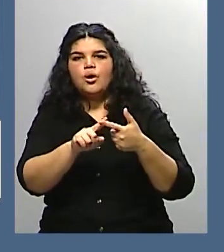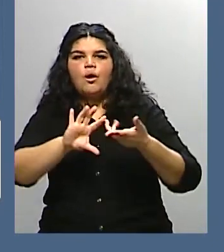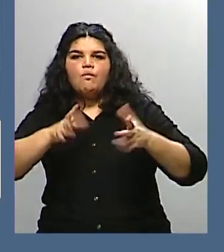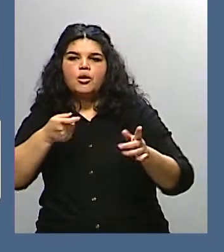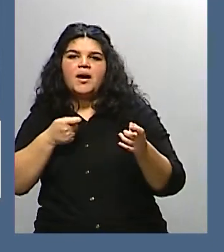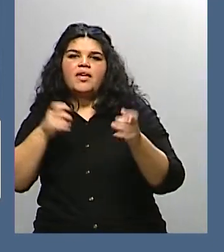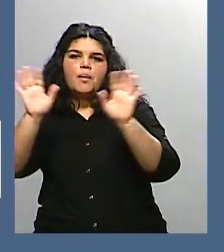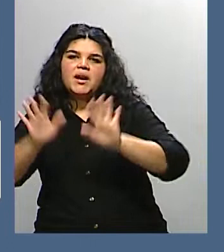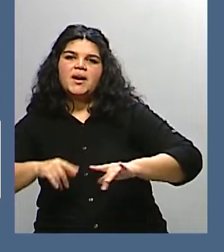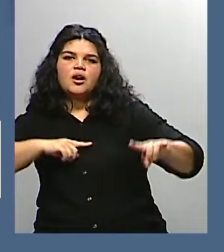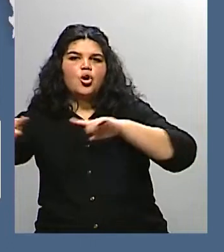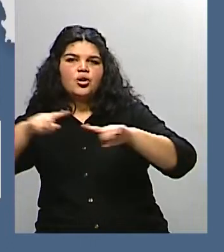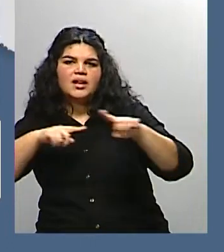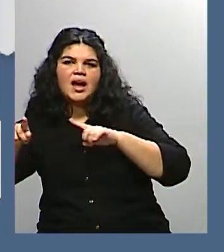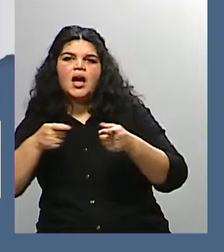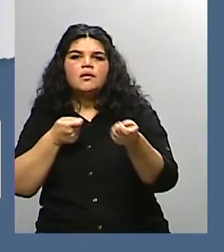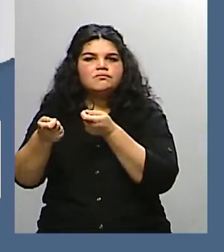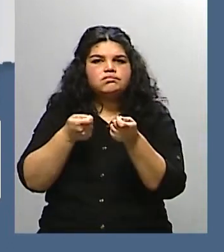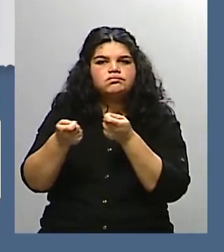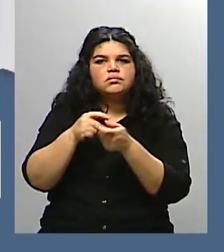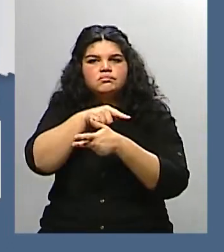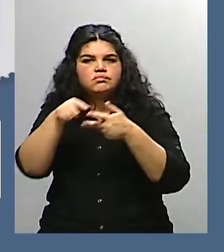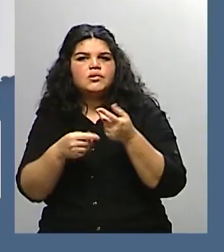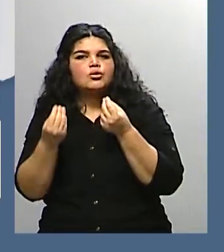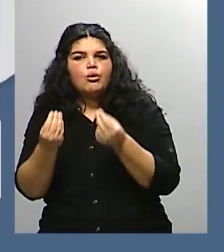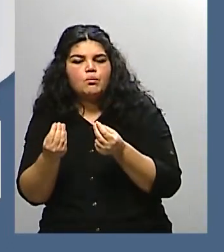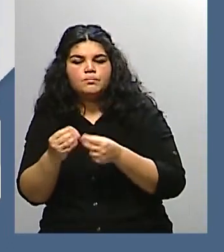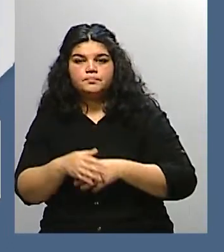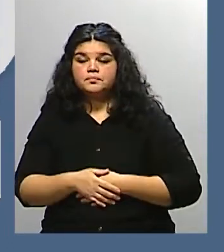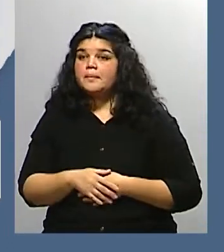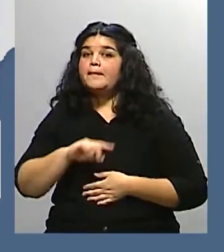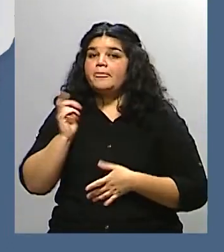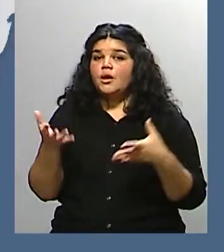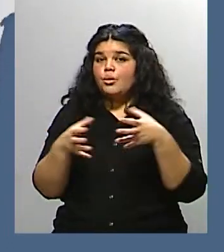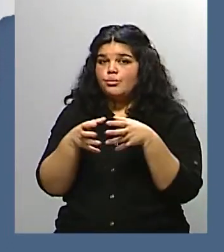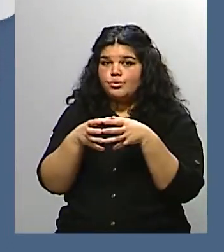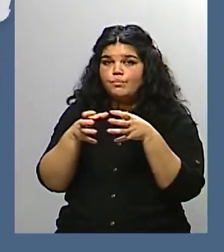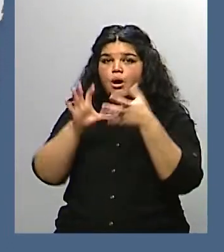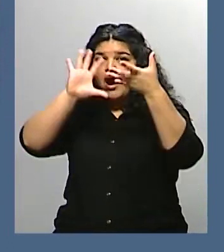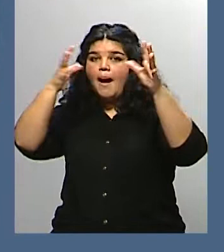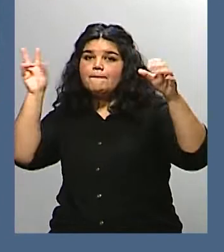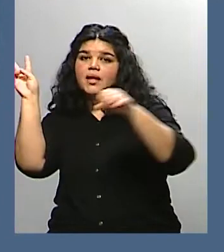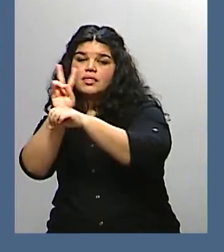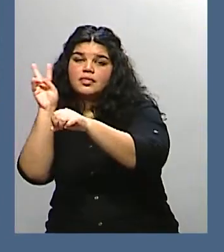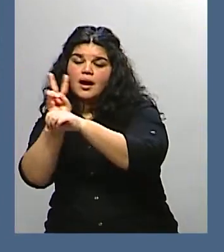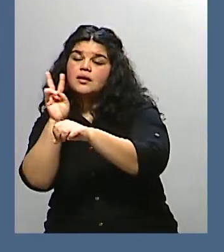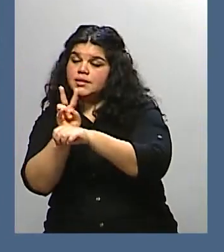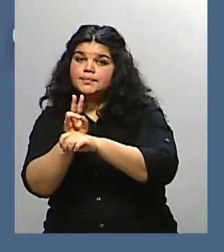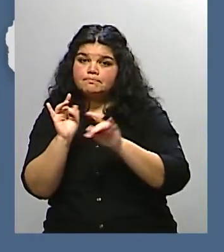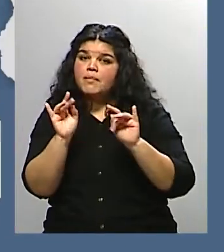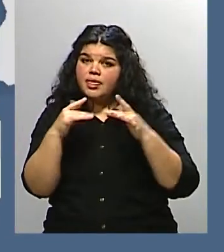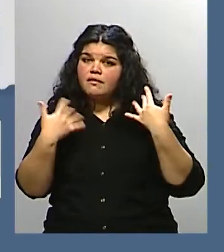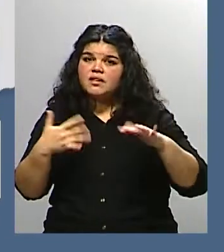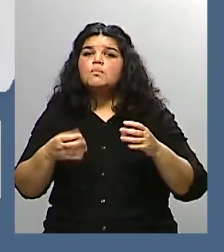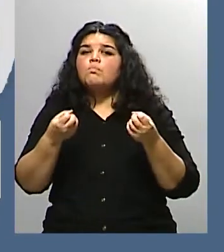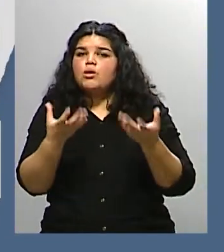demás. Bueno, ser una organización ambiental es bastante complicado. Muchas de las organizaciones son sin ánimo de